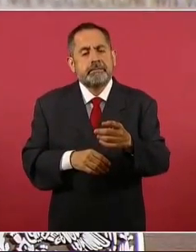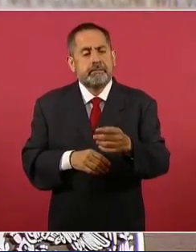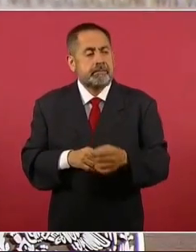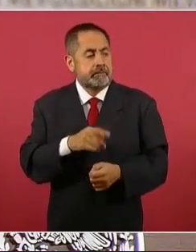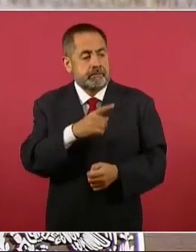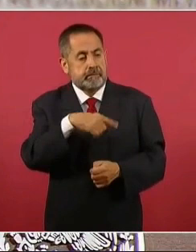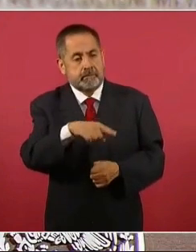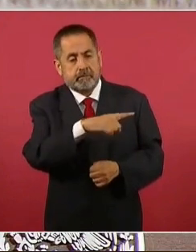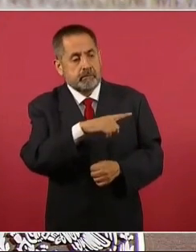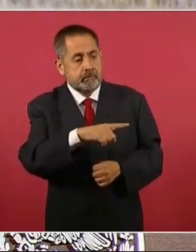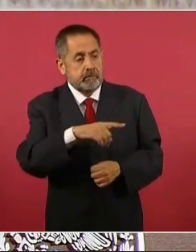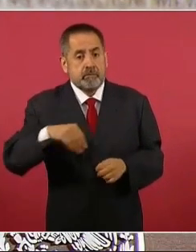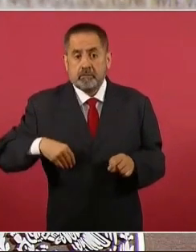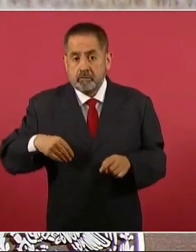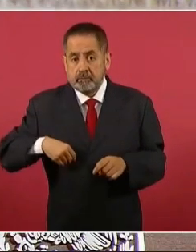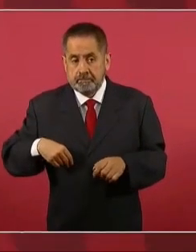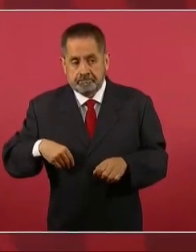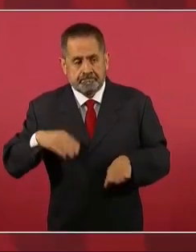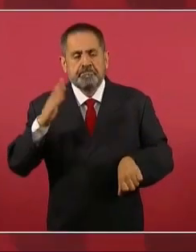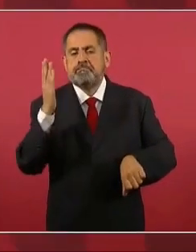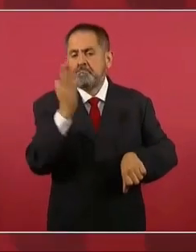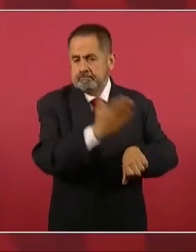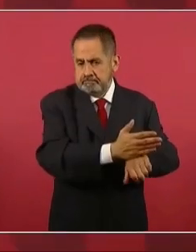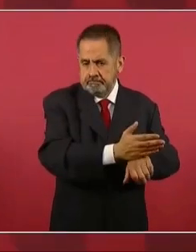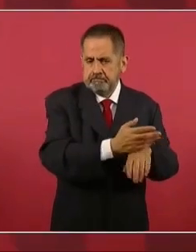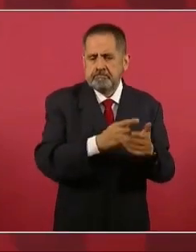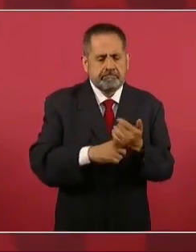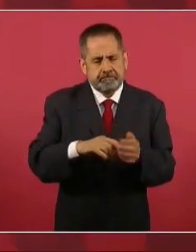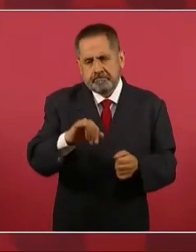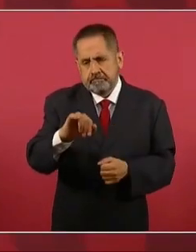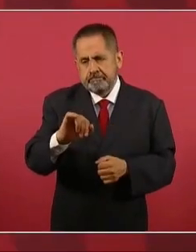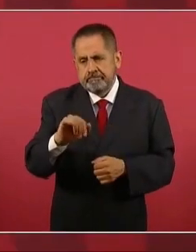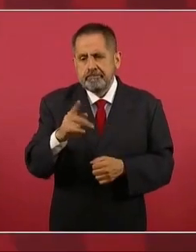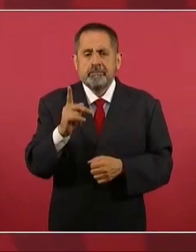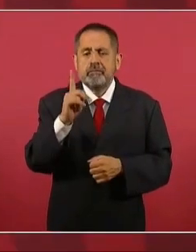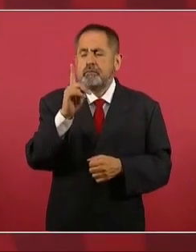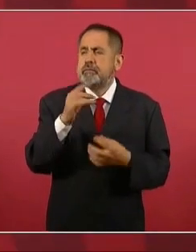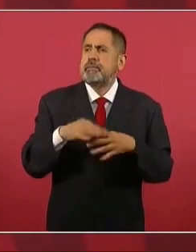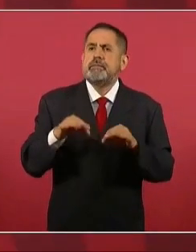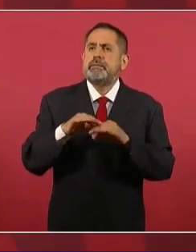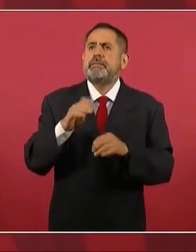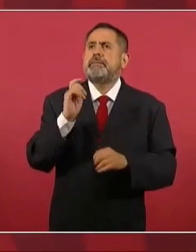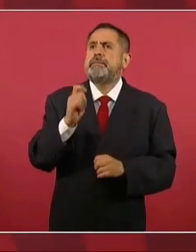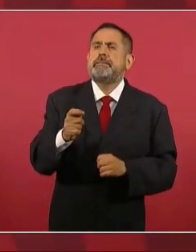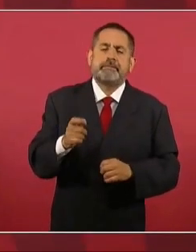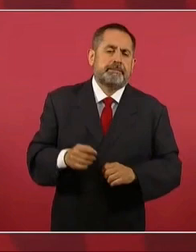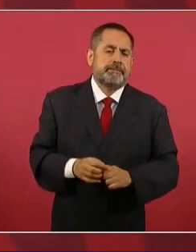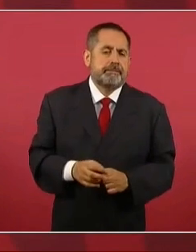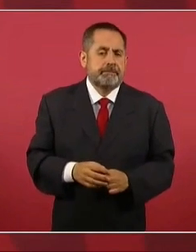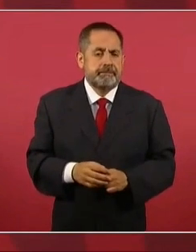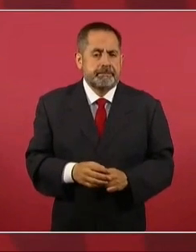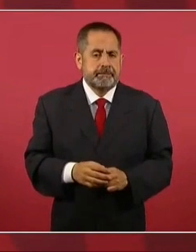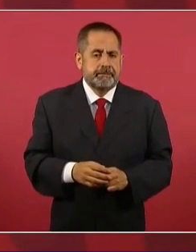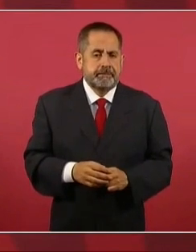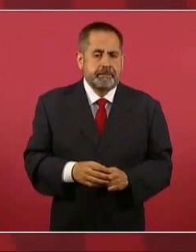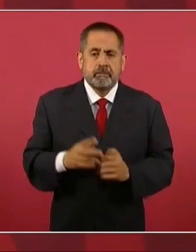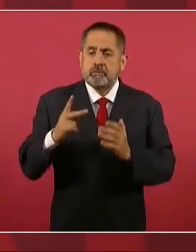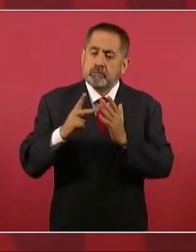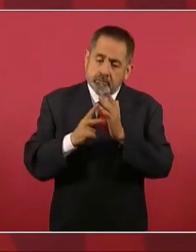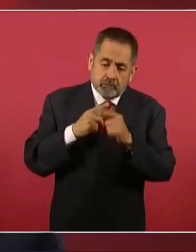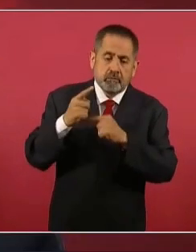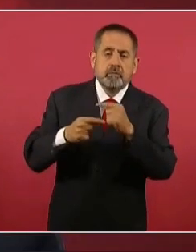castigar a los responsables y sobre todo el que no se